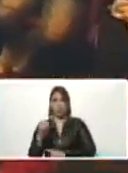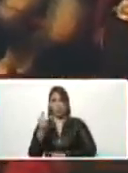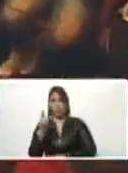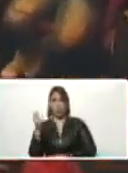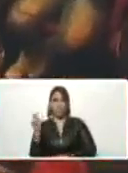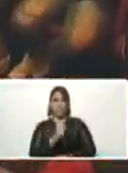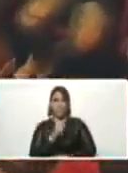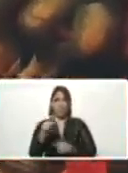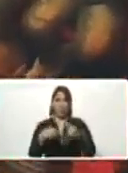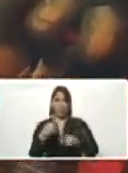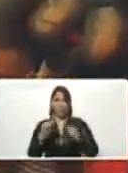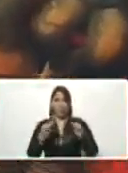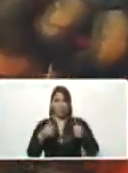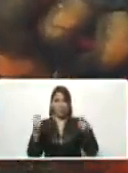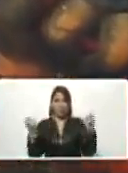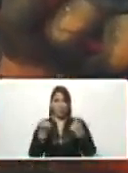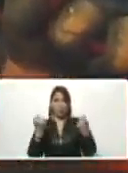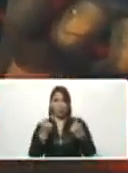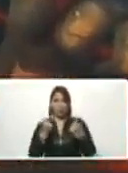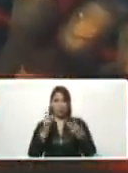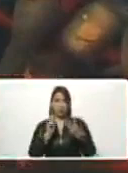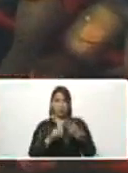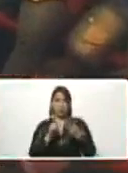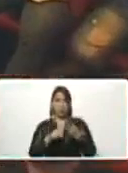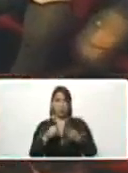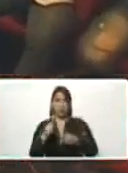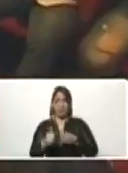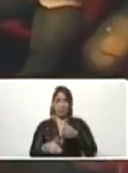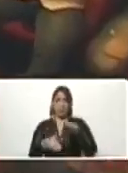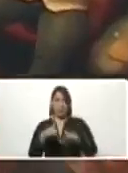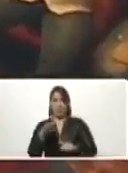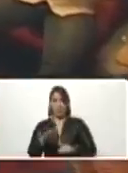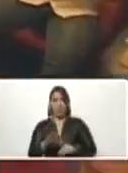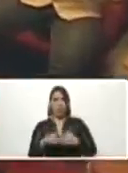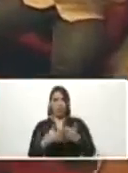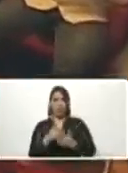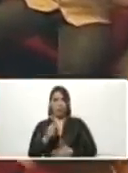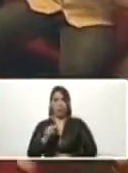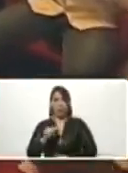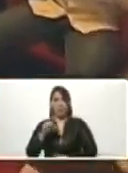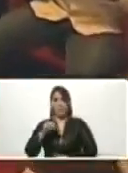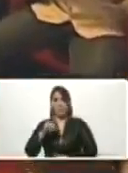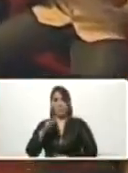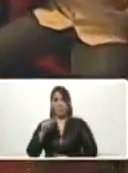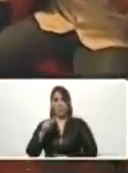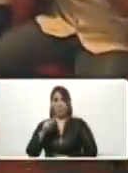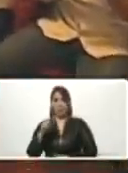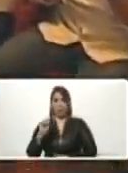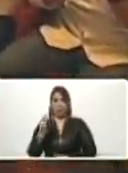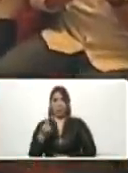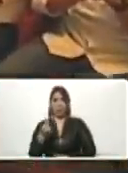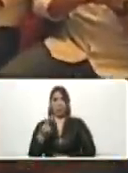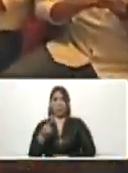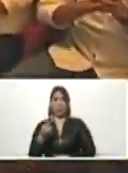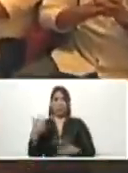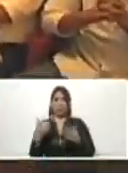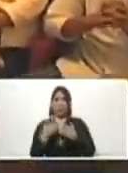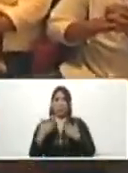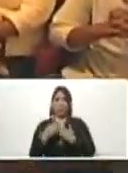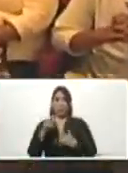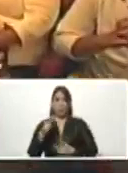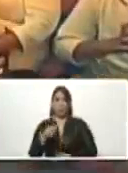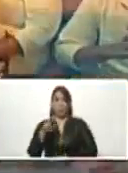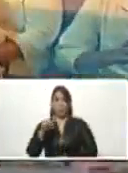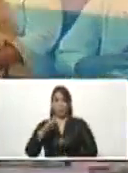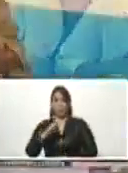iniciada la campaña. Continúan hacia Ambato, donde tiene lugar la primera batalla de Guachí, el 22